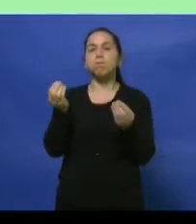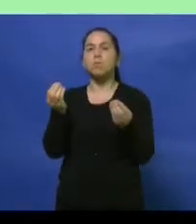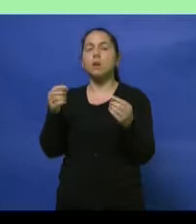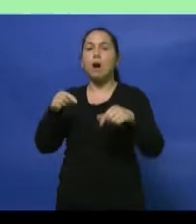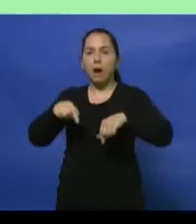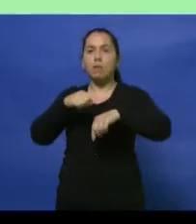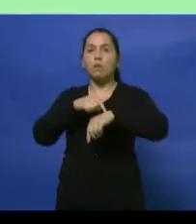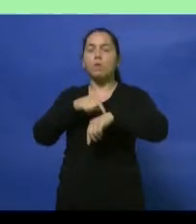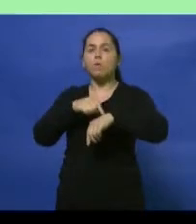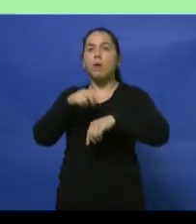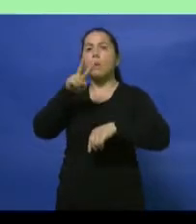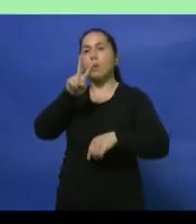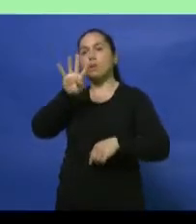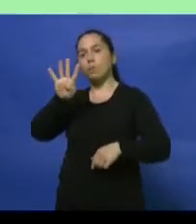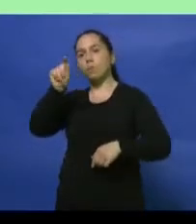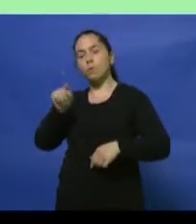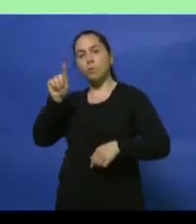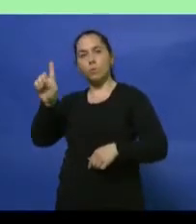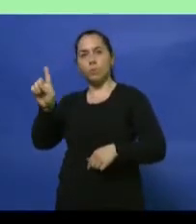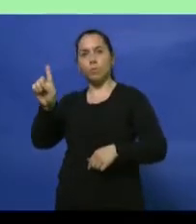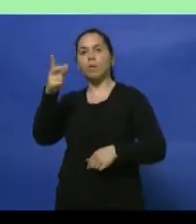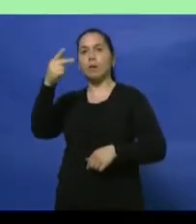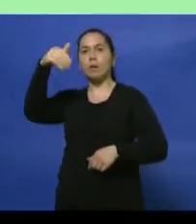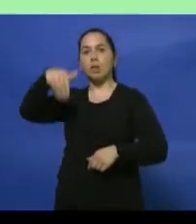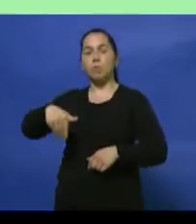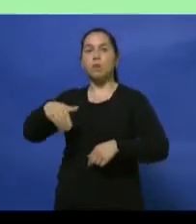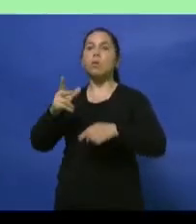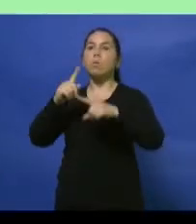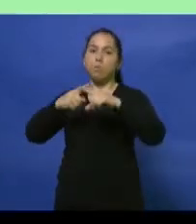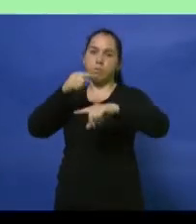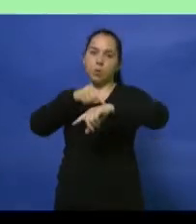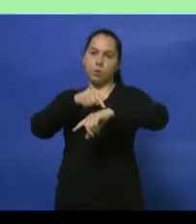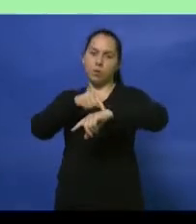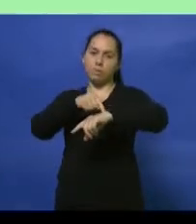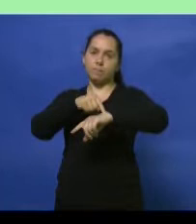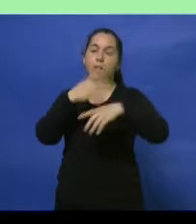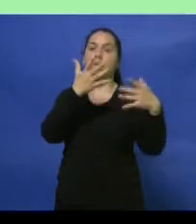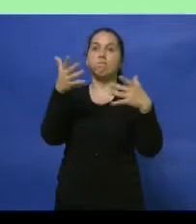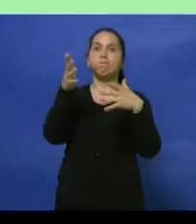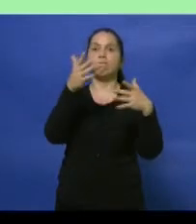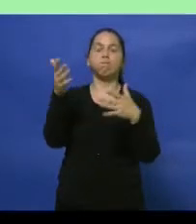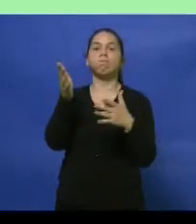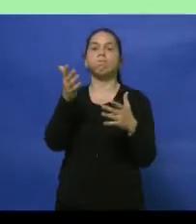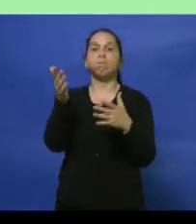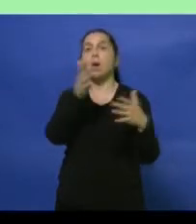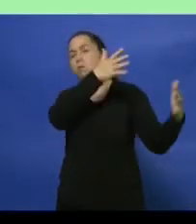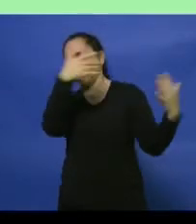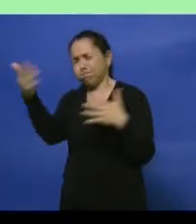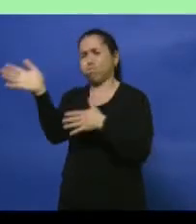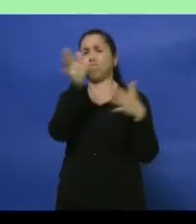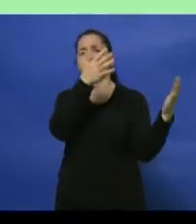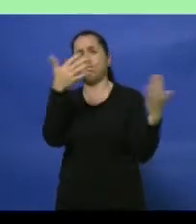María, 24.1 kilómetros en la hora. Por momentos, cuando hablamos de ráfaga, es ese movimiento de viento más fuerte,